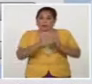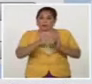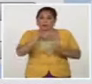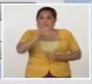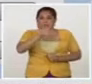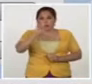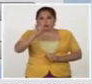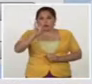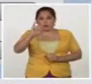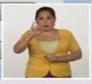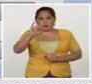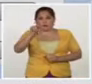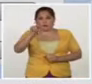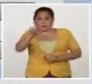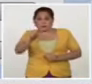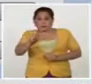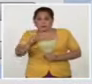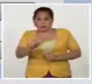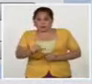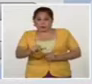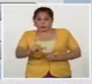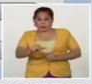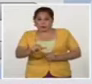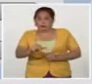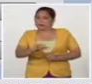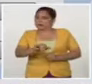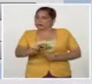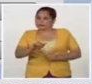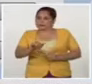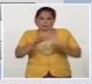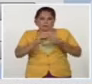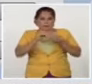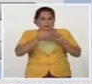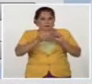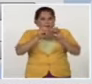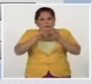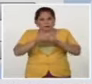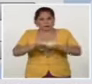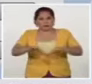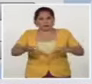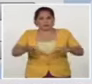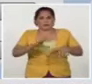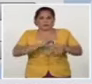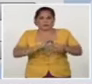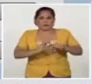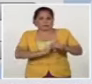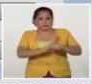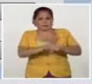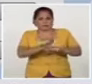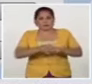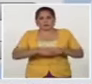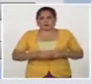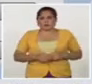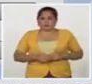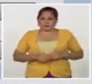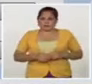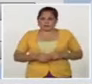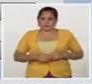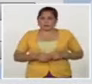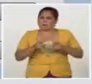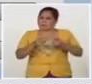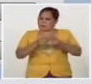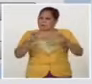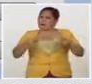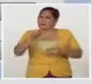160.847.596 personas que han sido contagiadas con la enfermedad. Un número elevado de